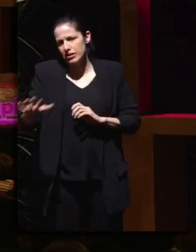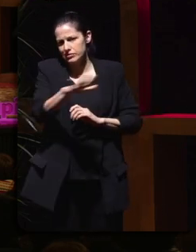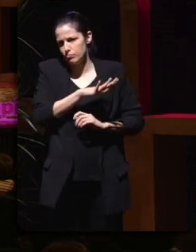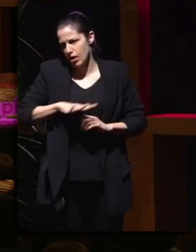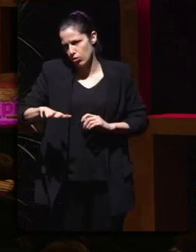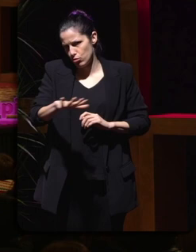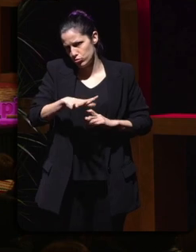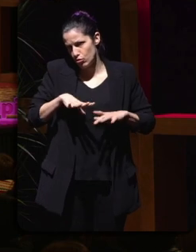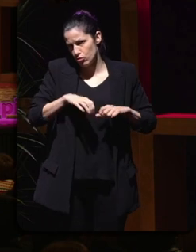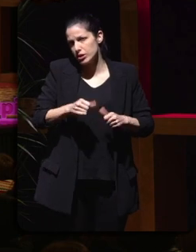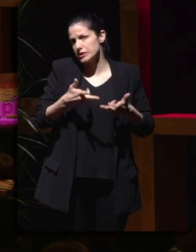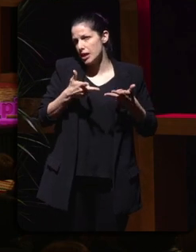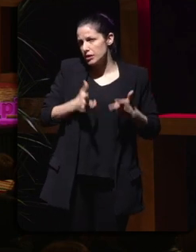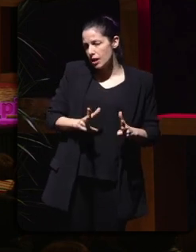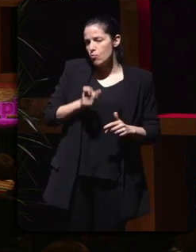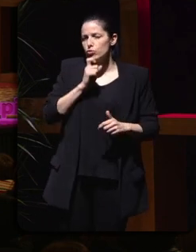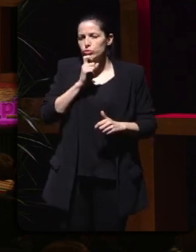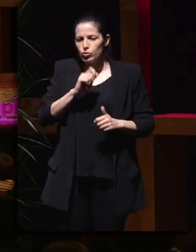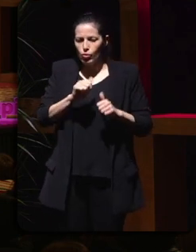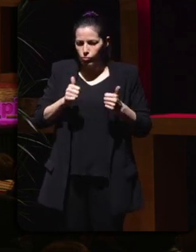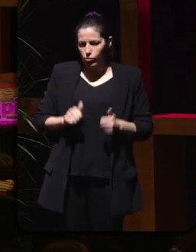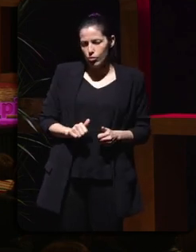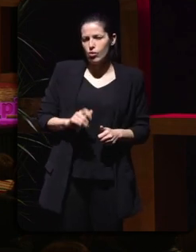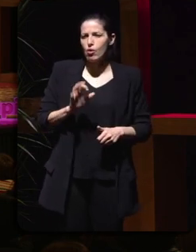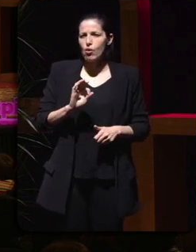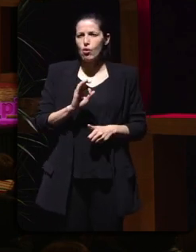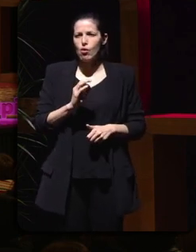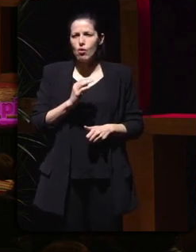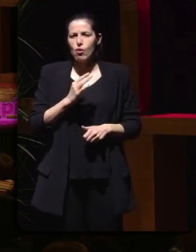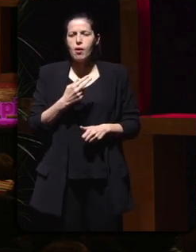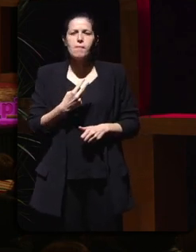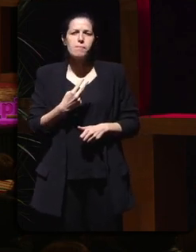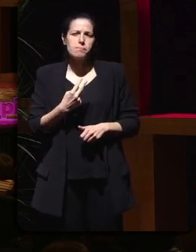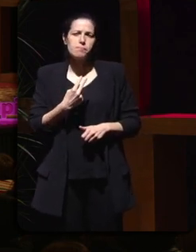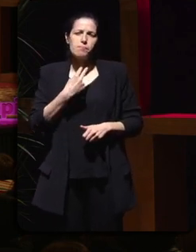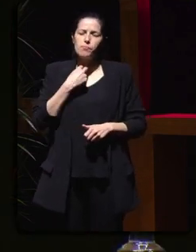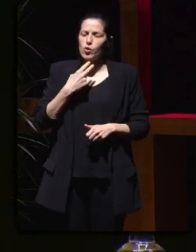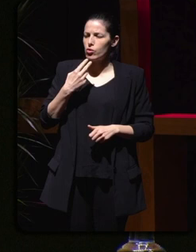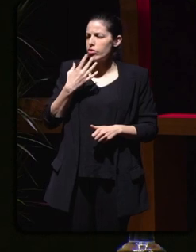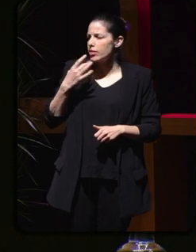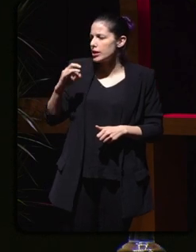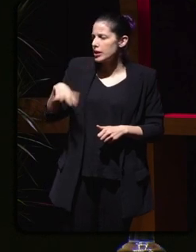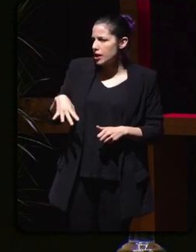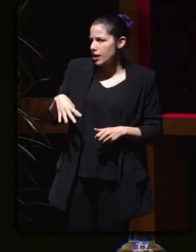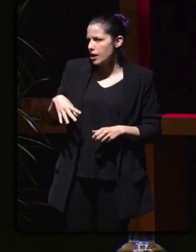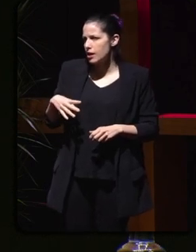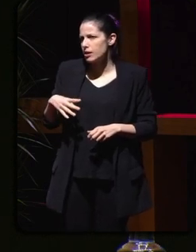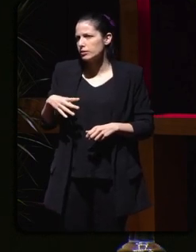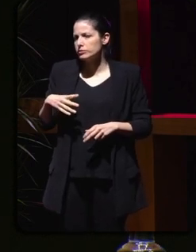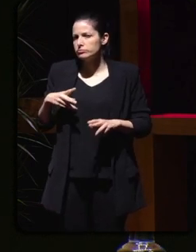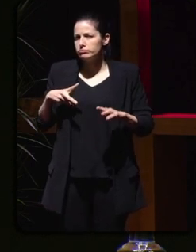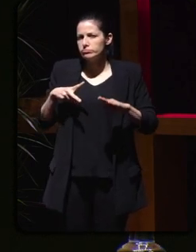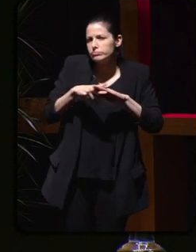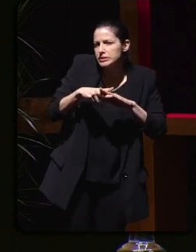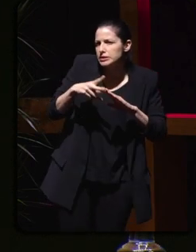con cómo nos sentamos con quién tiene la palabra y quién no la tiene a quién se interrumpe más y a quien se